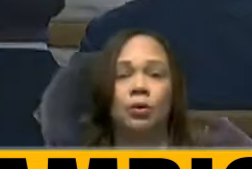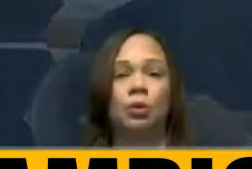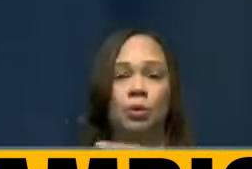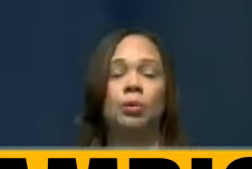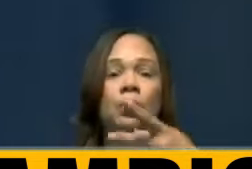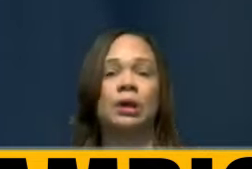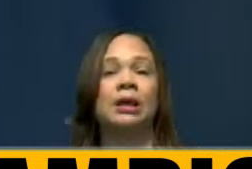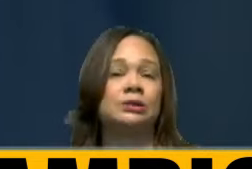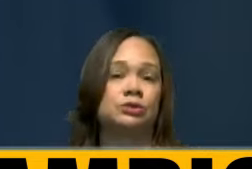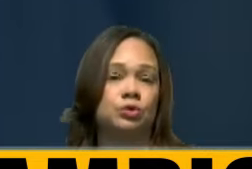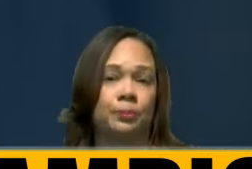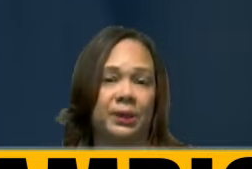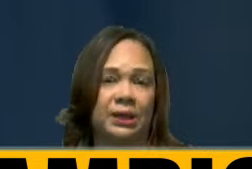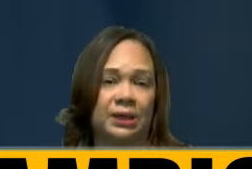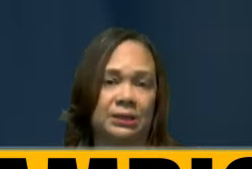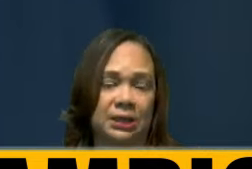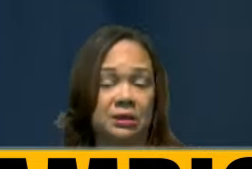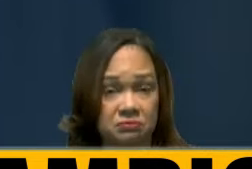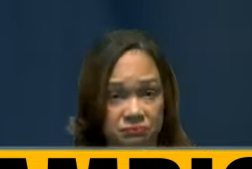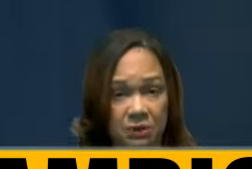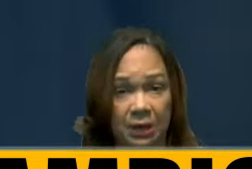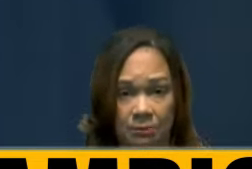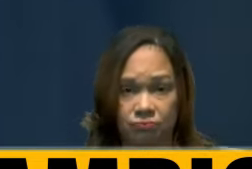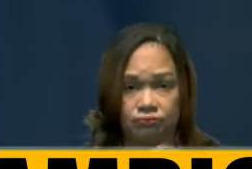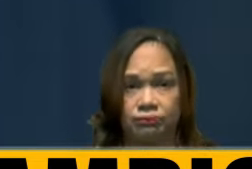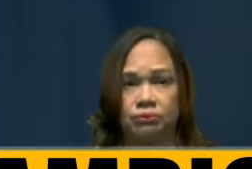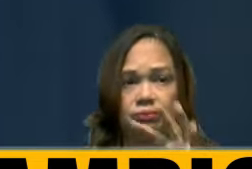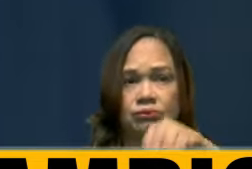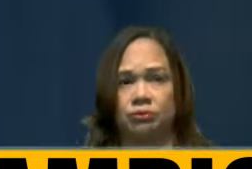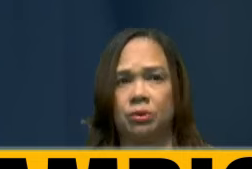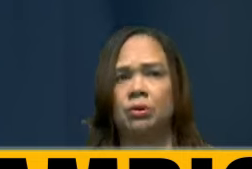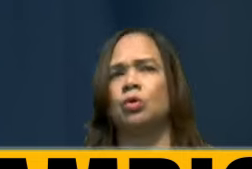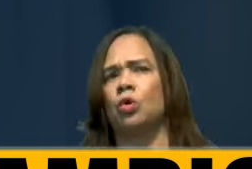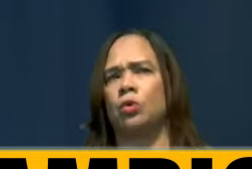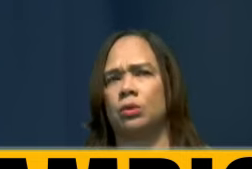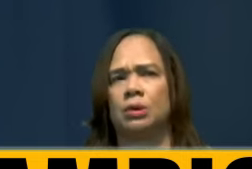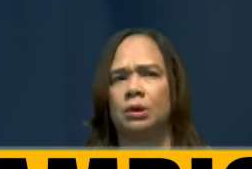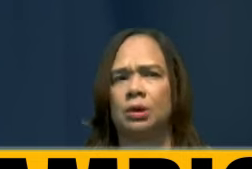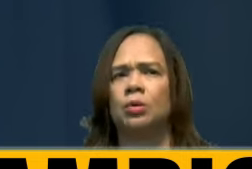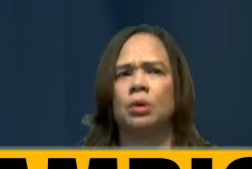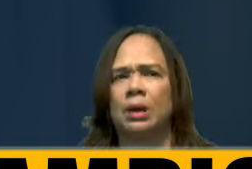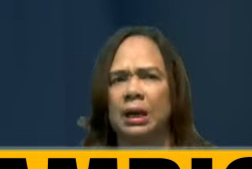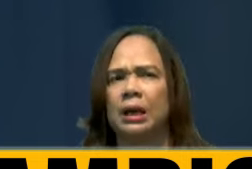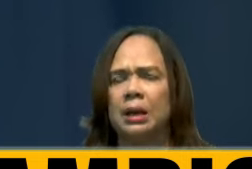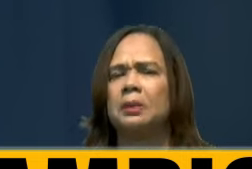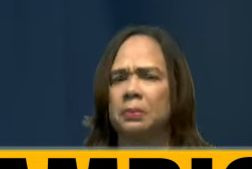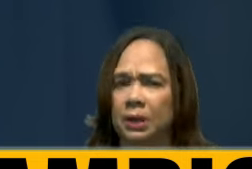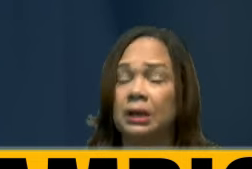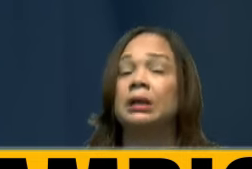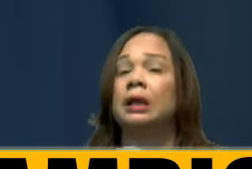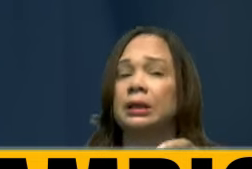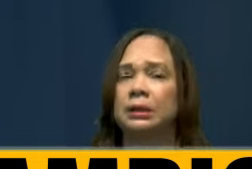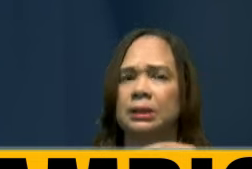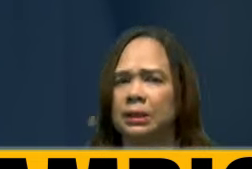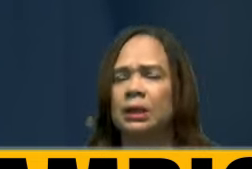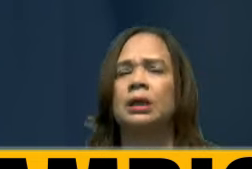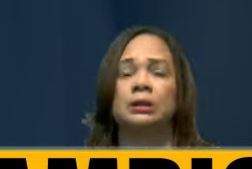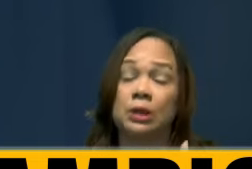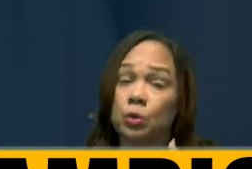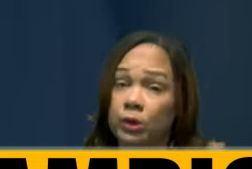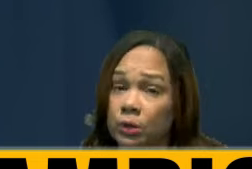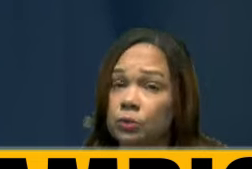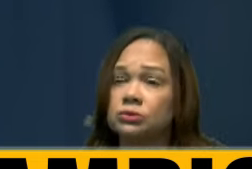programa supérate con esto buscamos mejorar la coordinación y aumentar la eficiencia en la administración de los